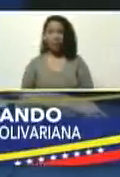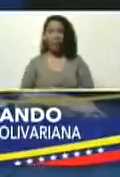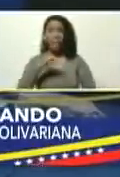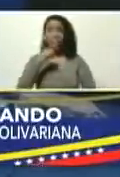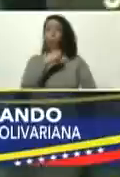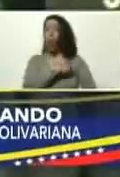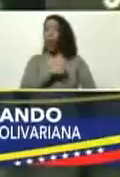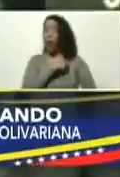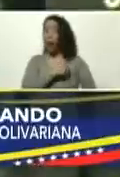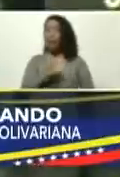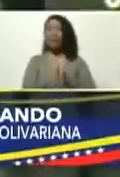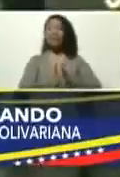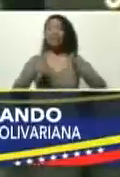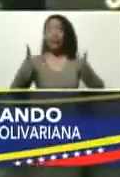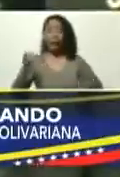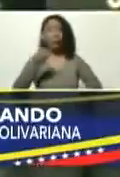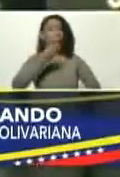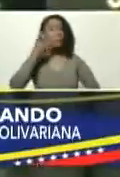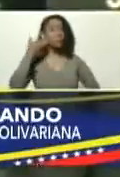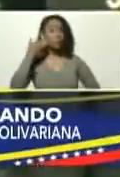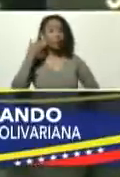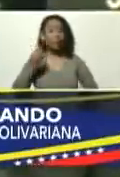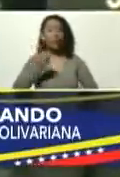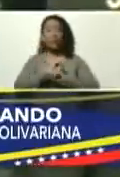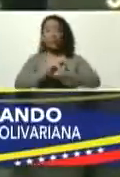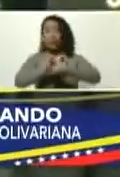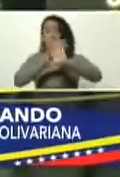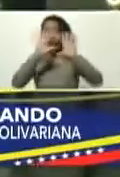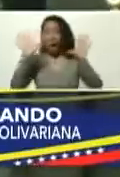morales y de gran dignidad y de gran honestidad